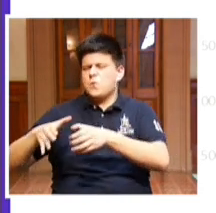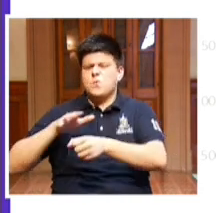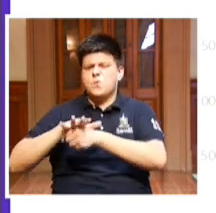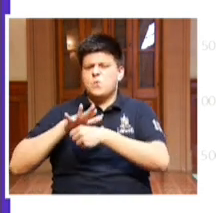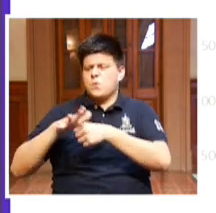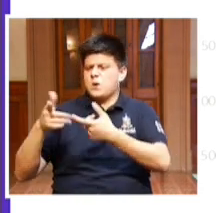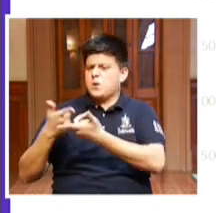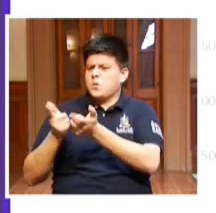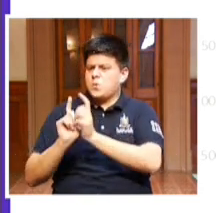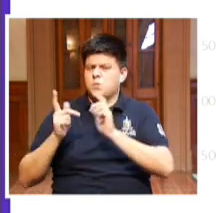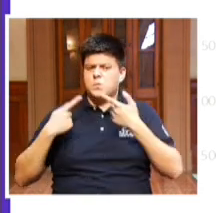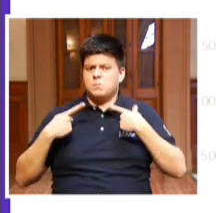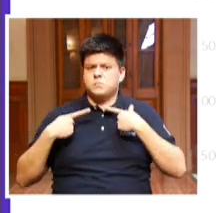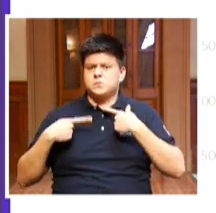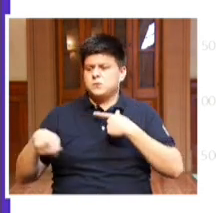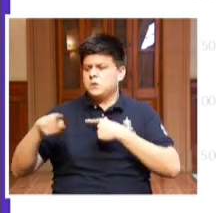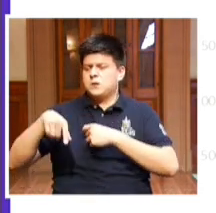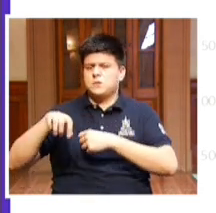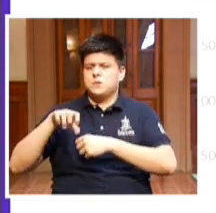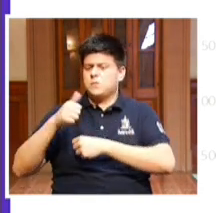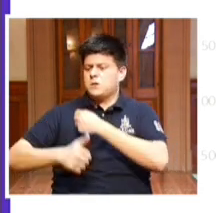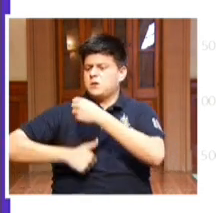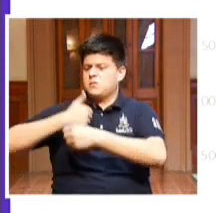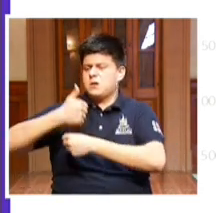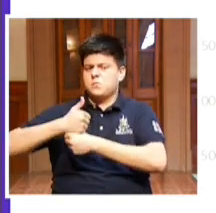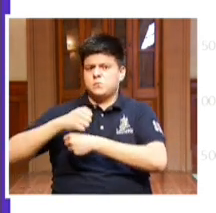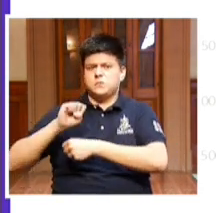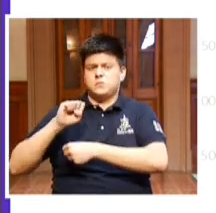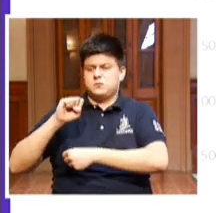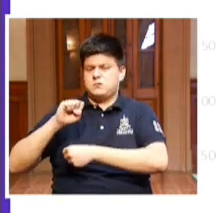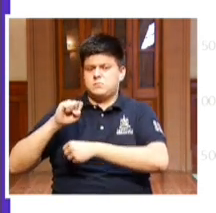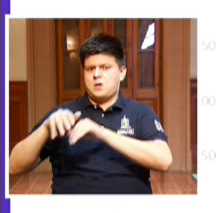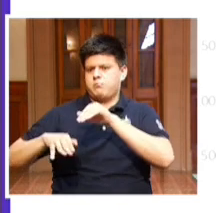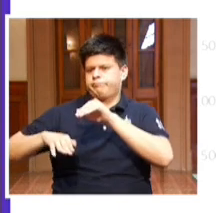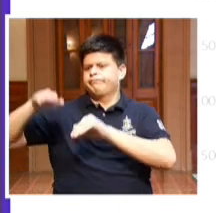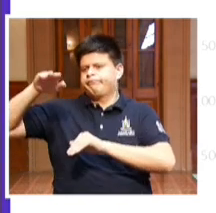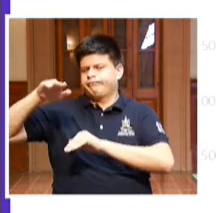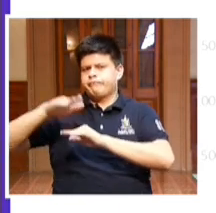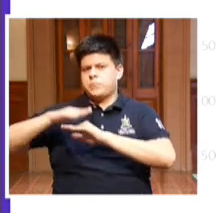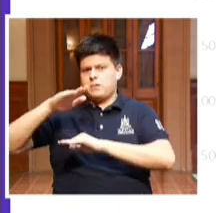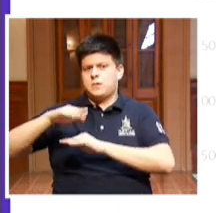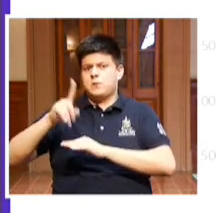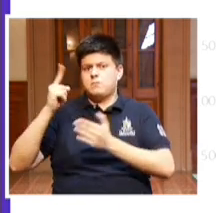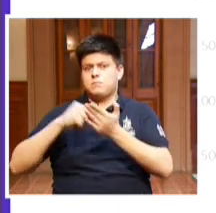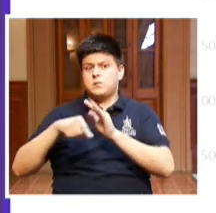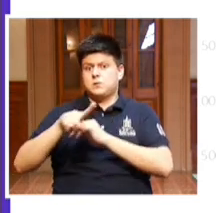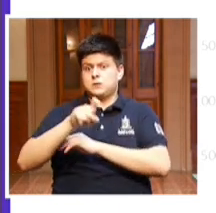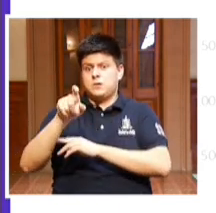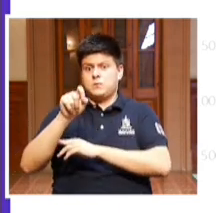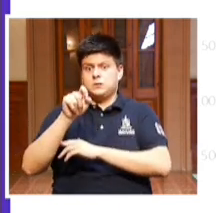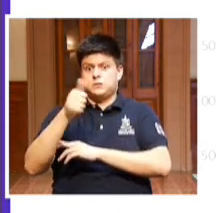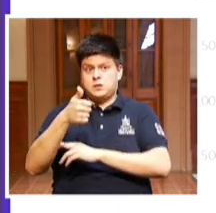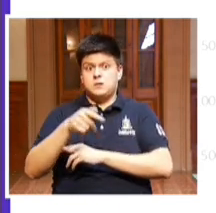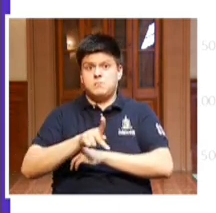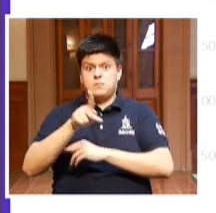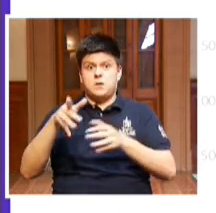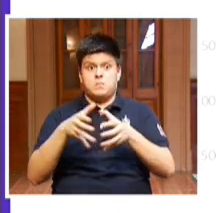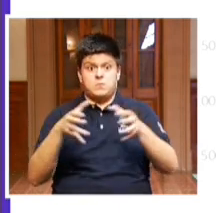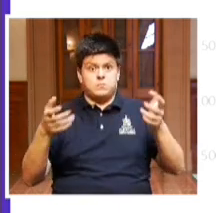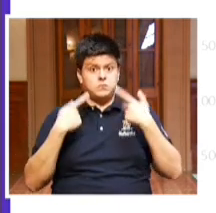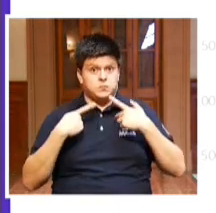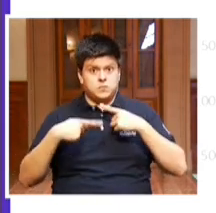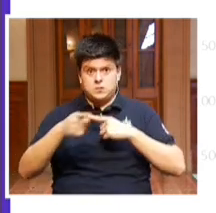el grupo de 60 años y más, con 1.126, aunque no es el grupo con mayor cantidad de